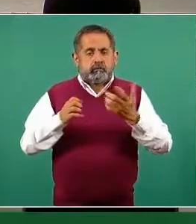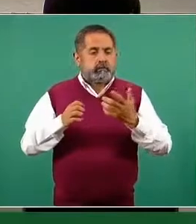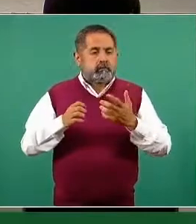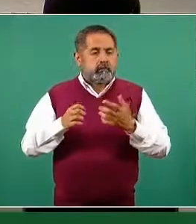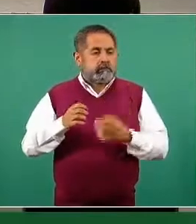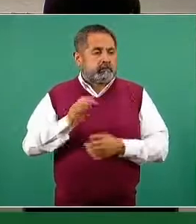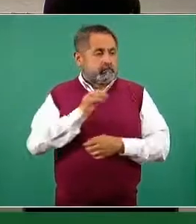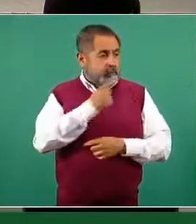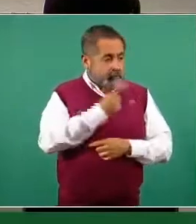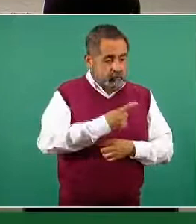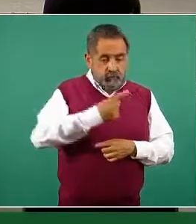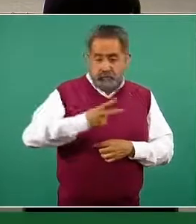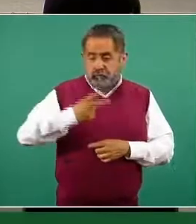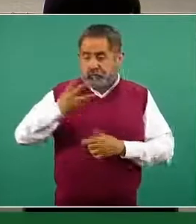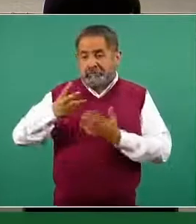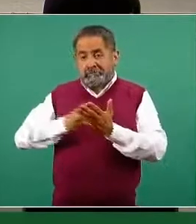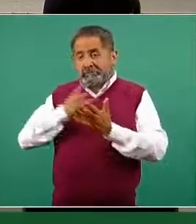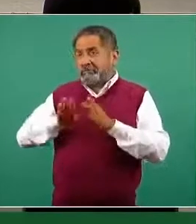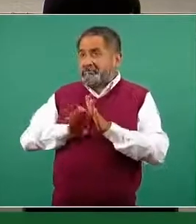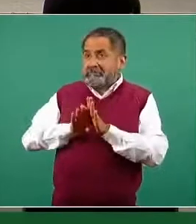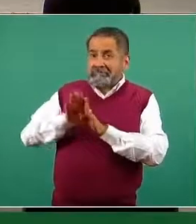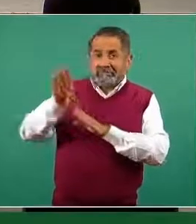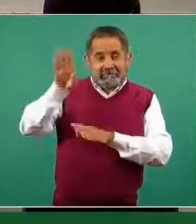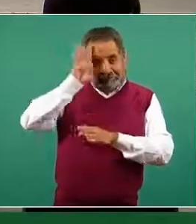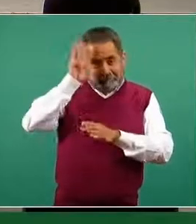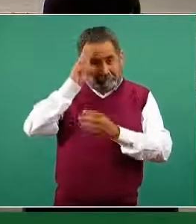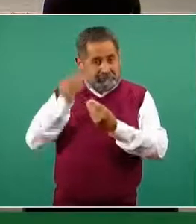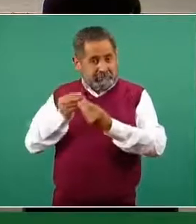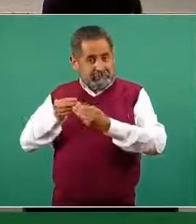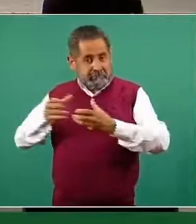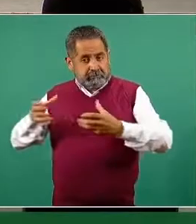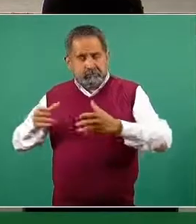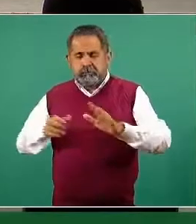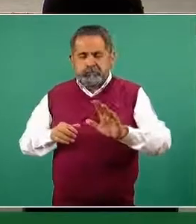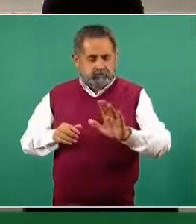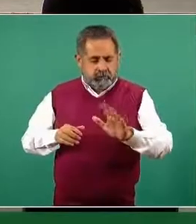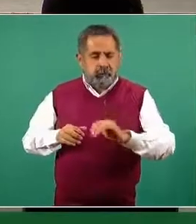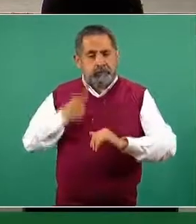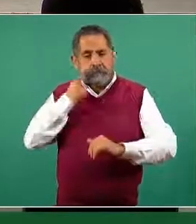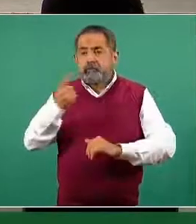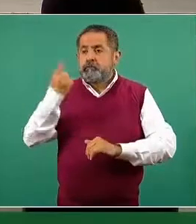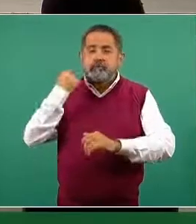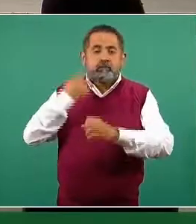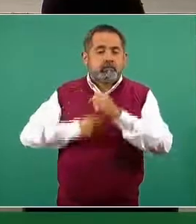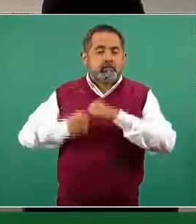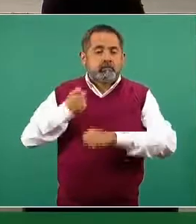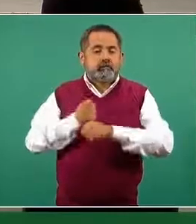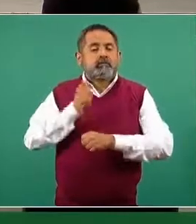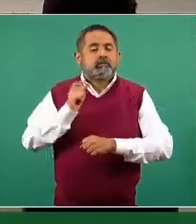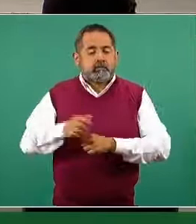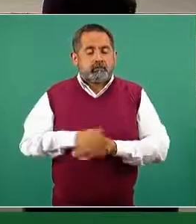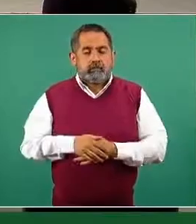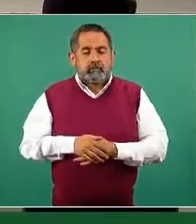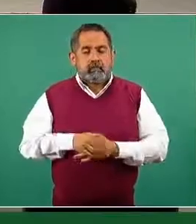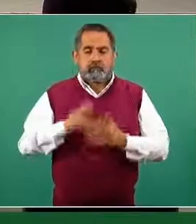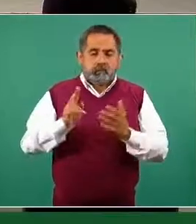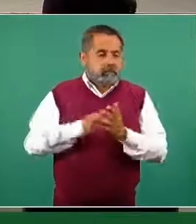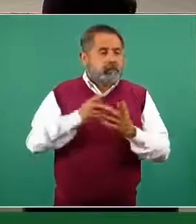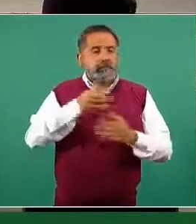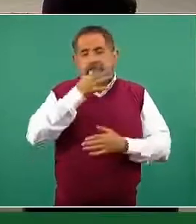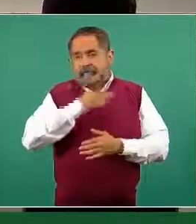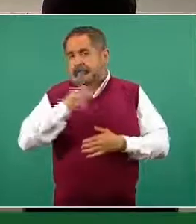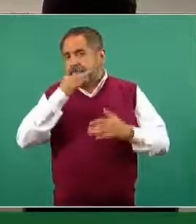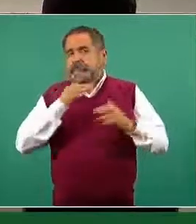una tercera ola, pues sí, también son, así como se vio hace un año, los repuntes por